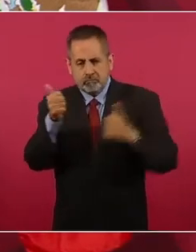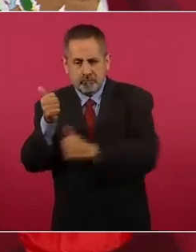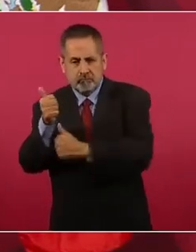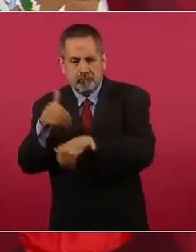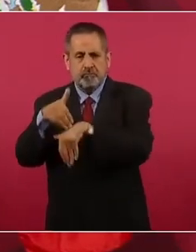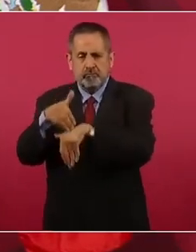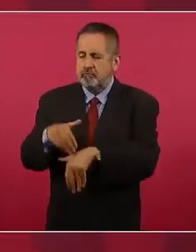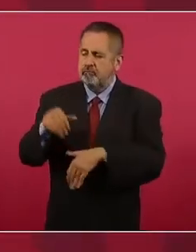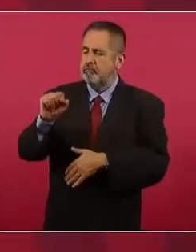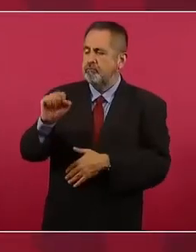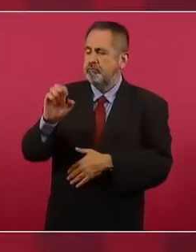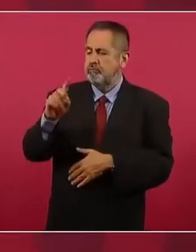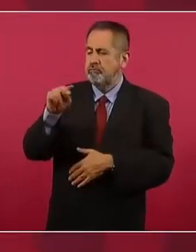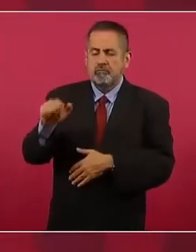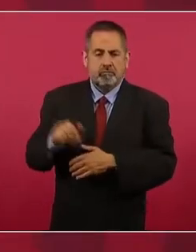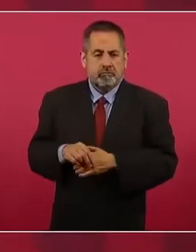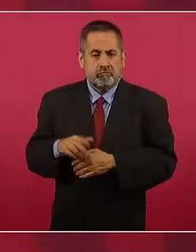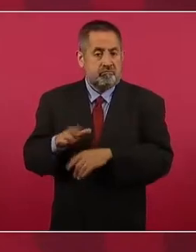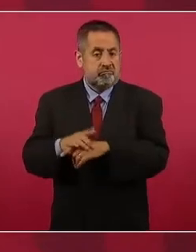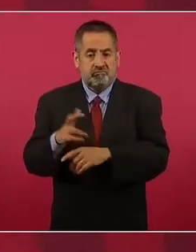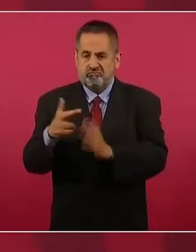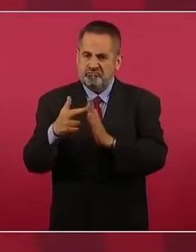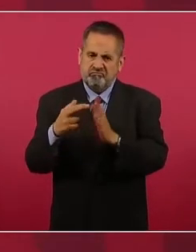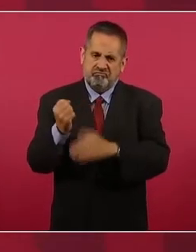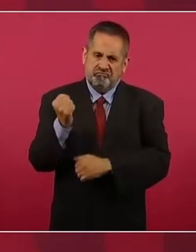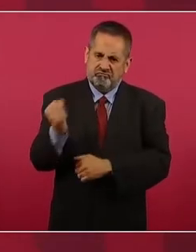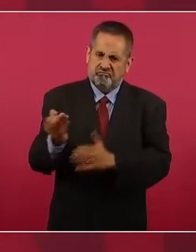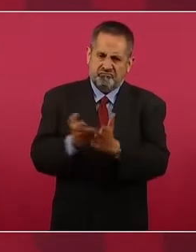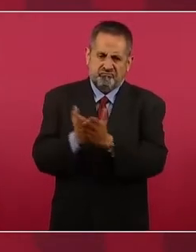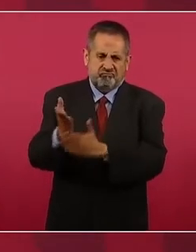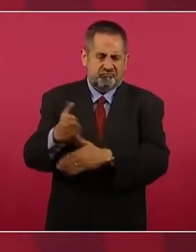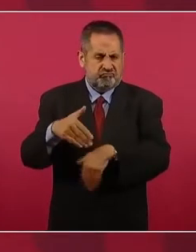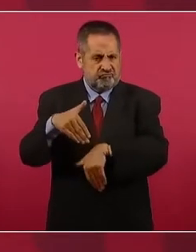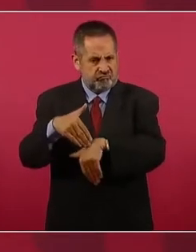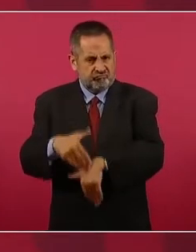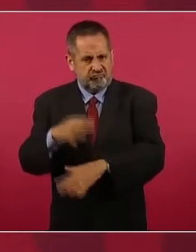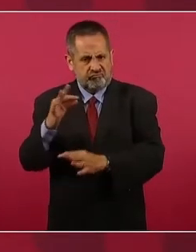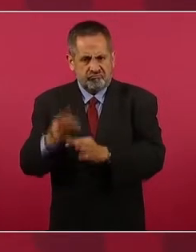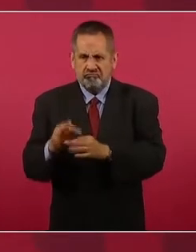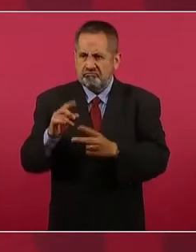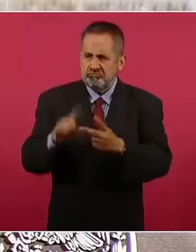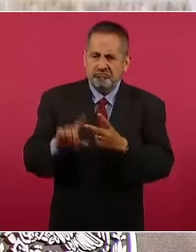por disciplina, por profesionalismo,